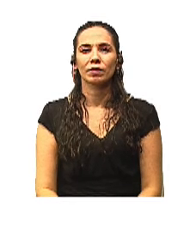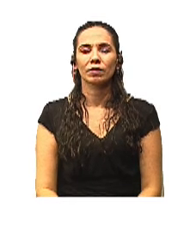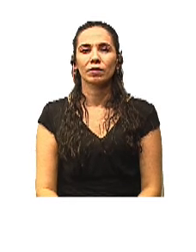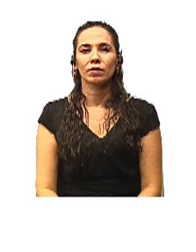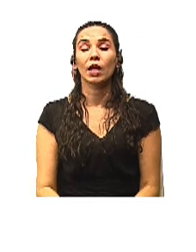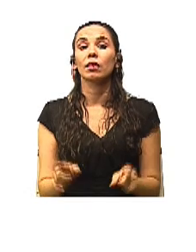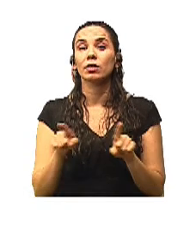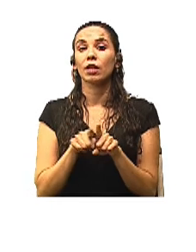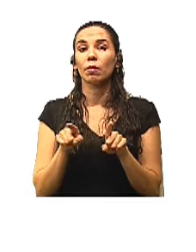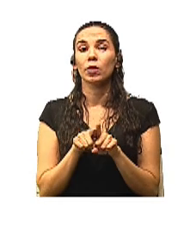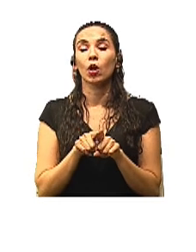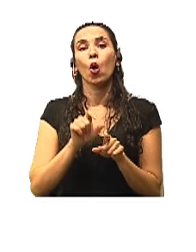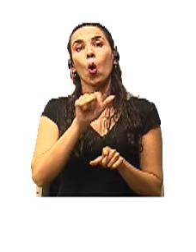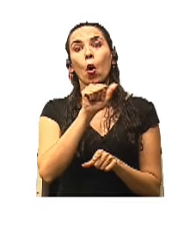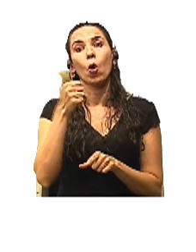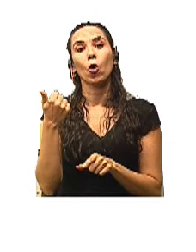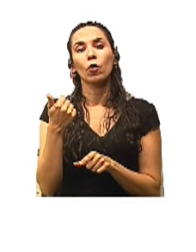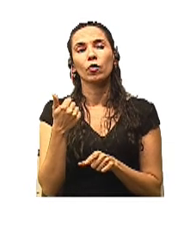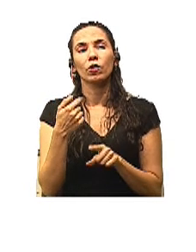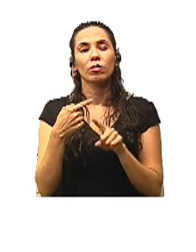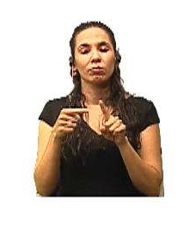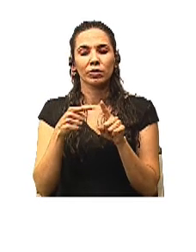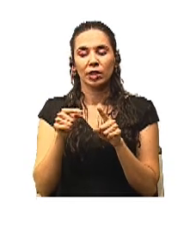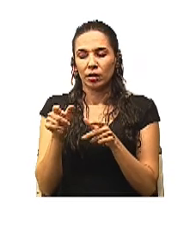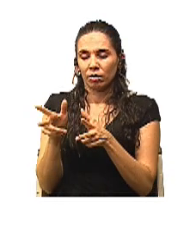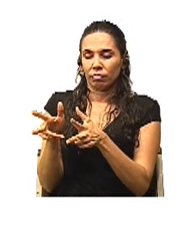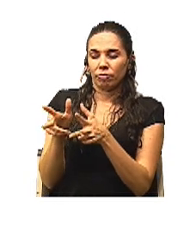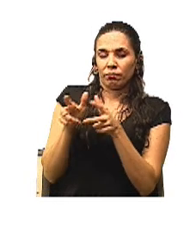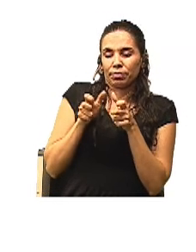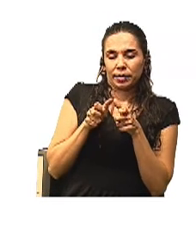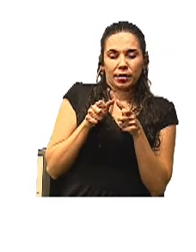También tenemos otros intertextos.